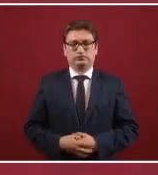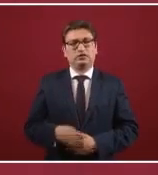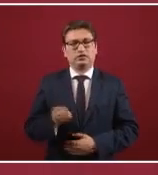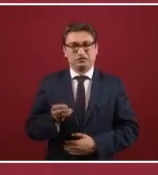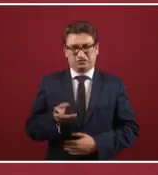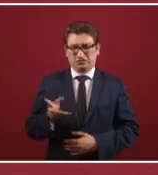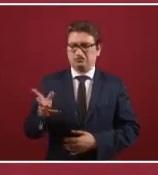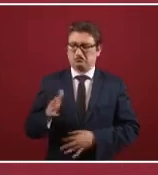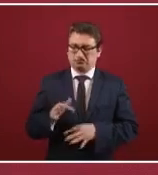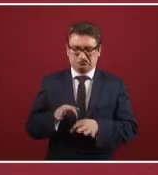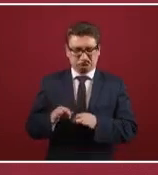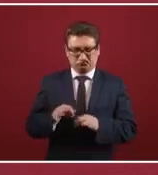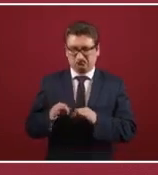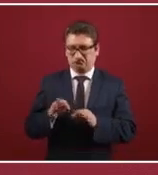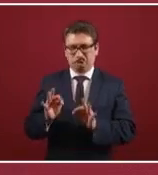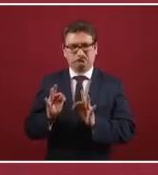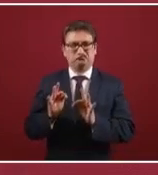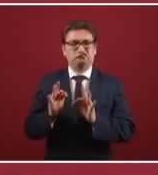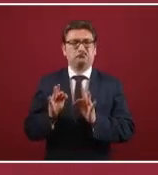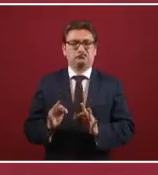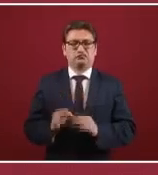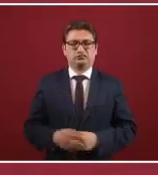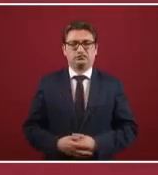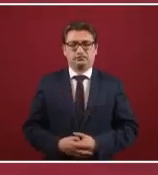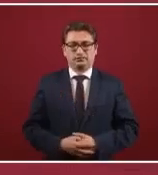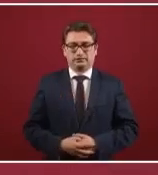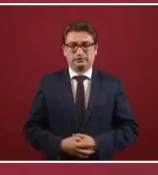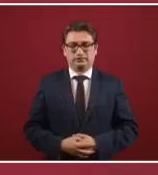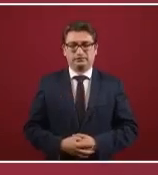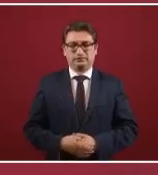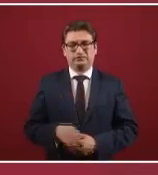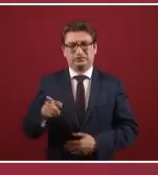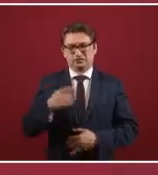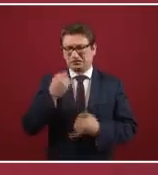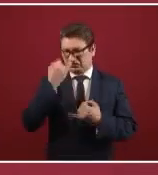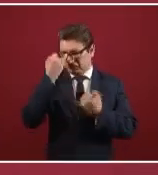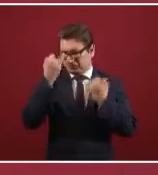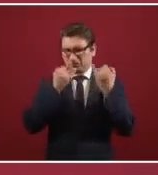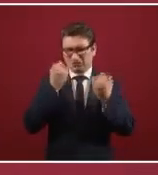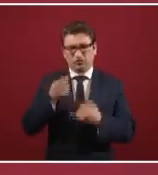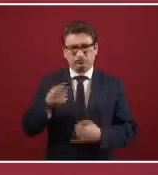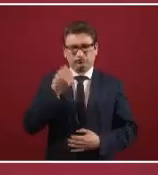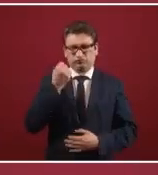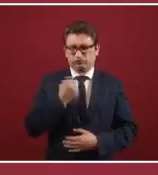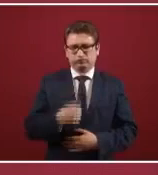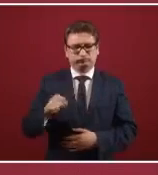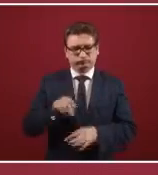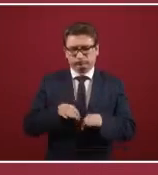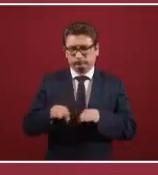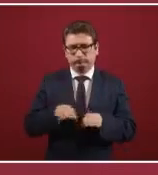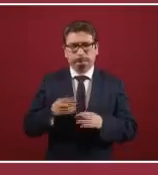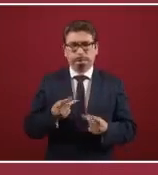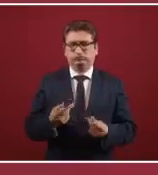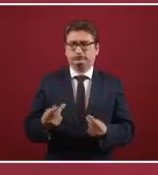extraordinarios este que tienen imaginación talento trabajan